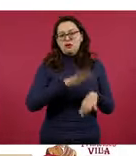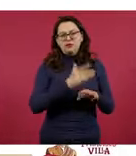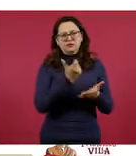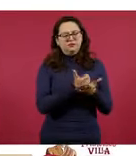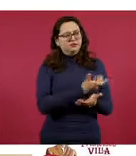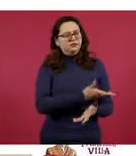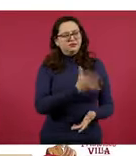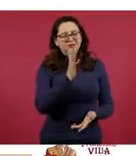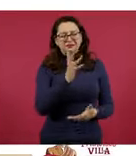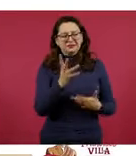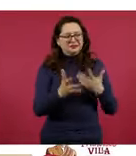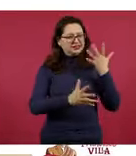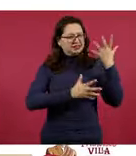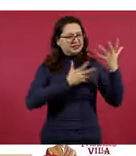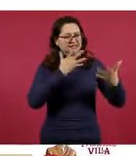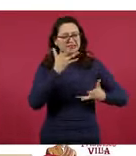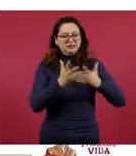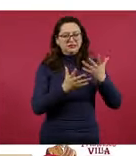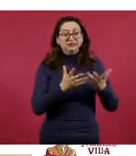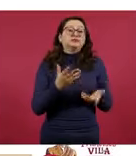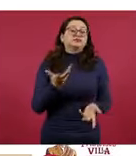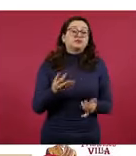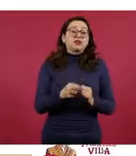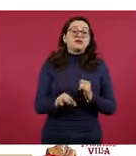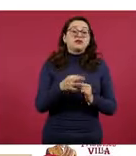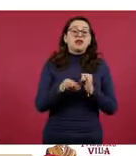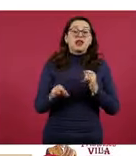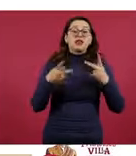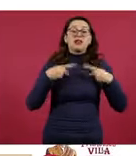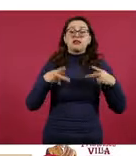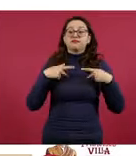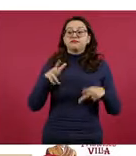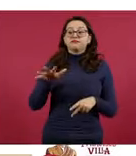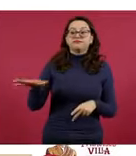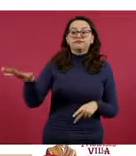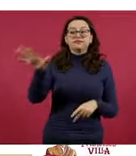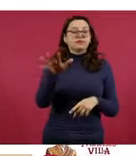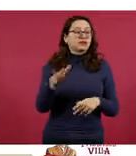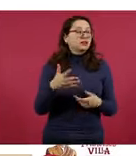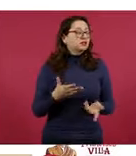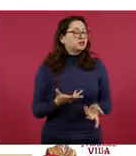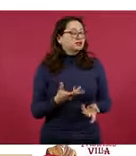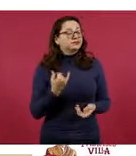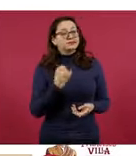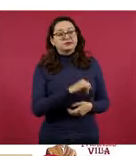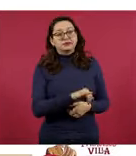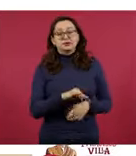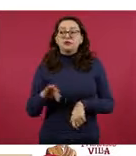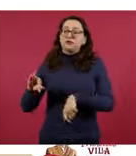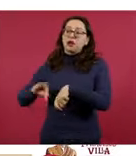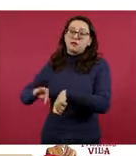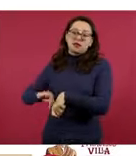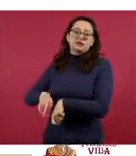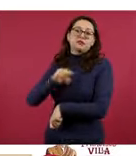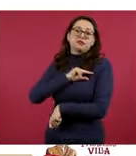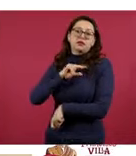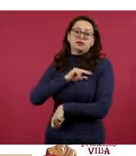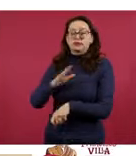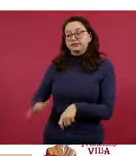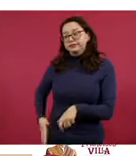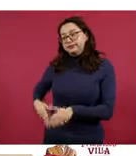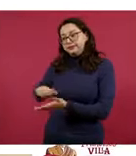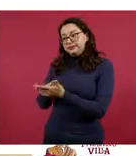la población, que al final tenía que salir a comprar sus medicamentos en la farmacia comercial, lo que se conoce como gasto de bolsillo.